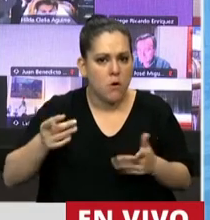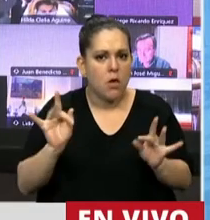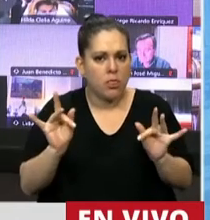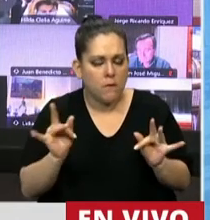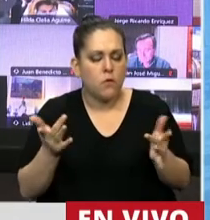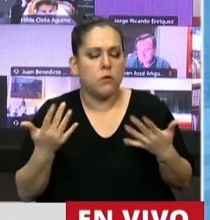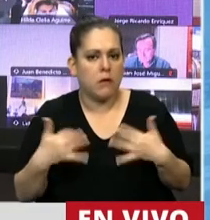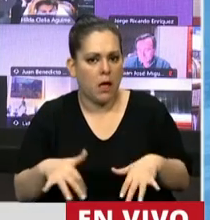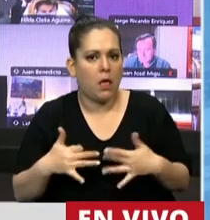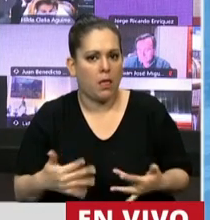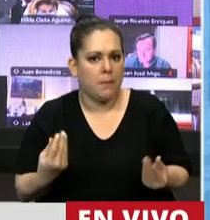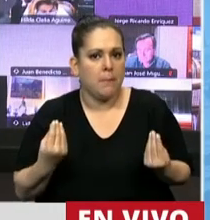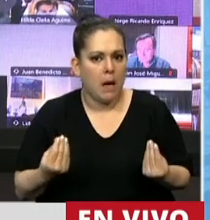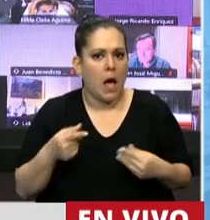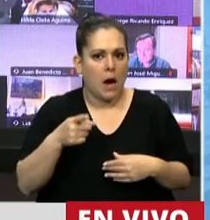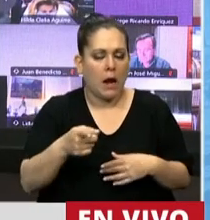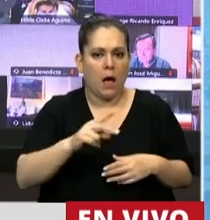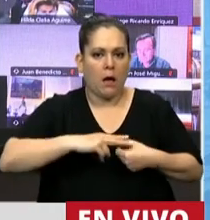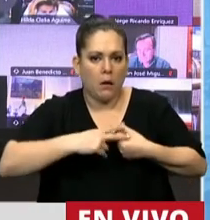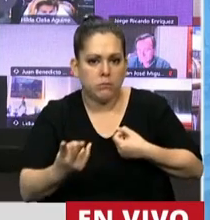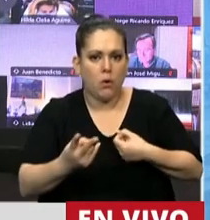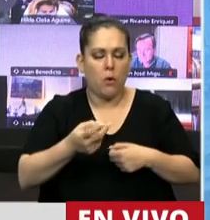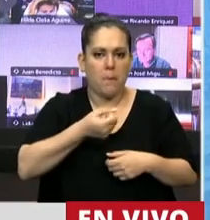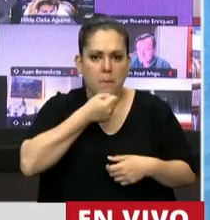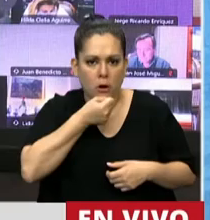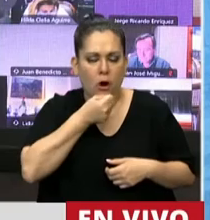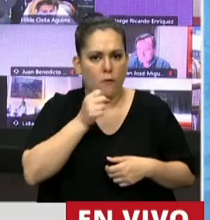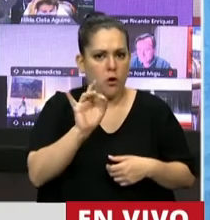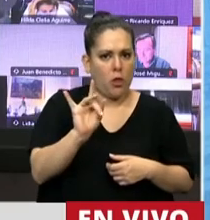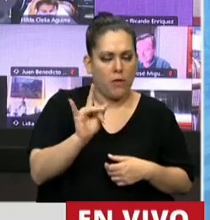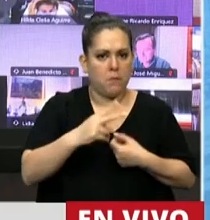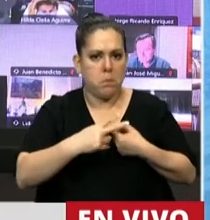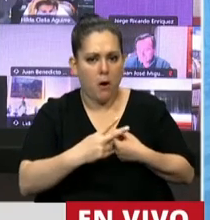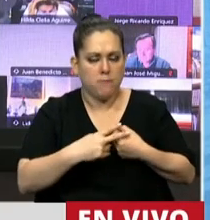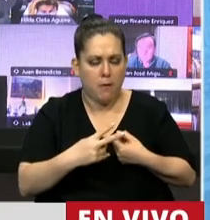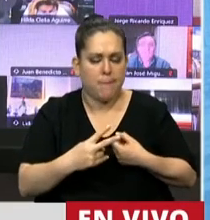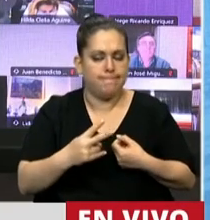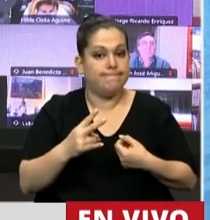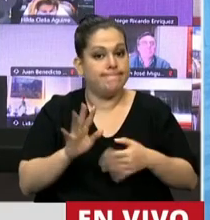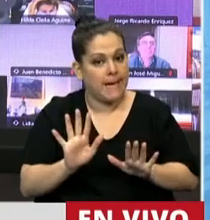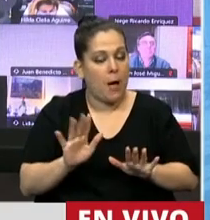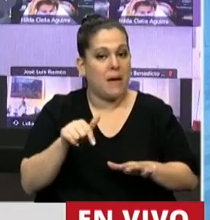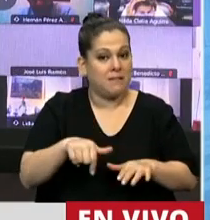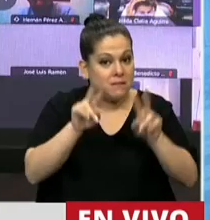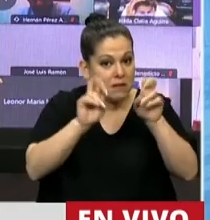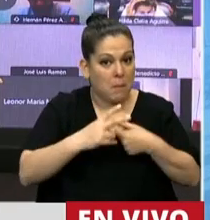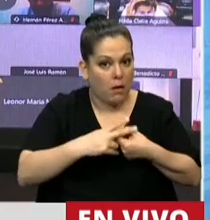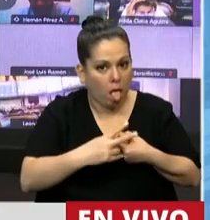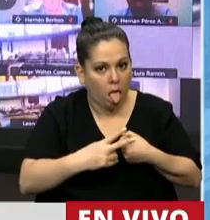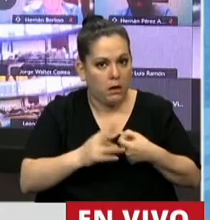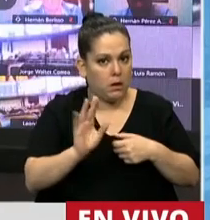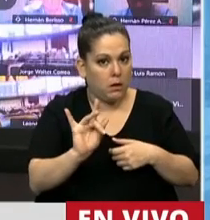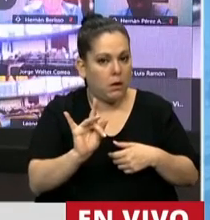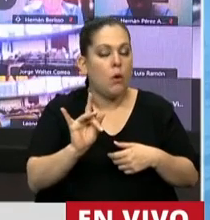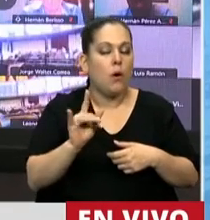rehacer los micrófonos mute a 2 tal vez sea un tema que hayamos tengamos que revisar